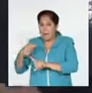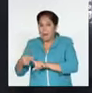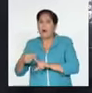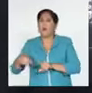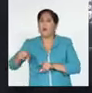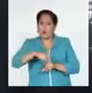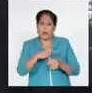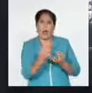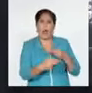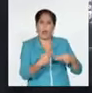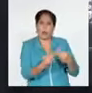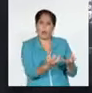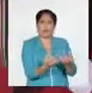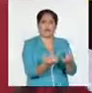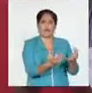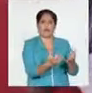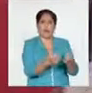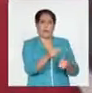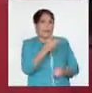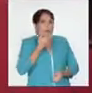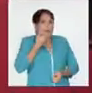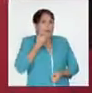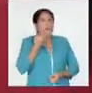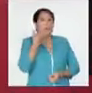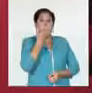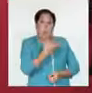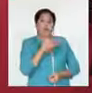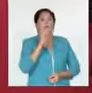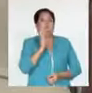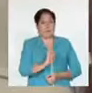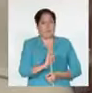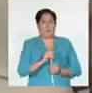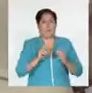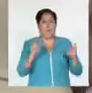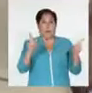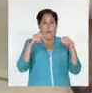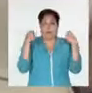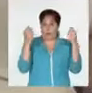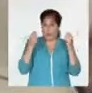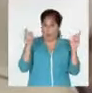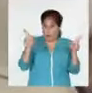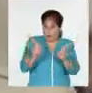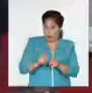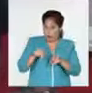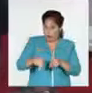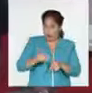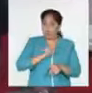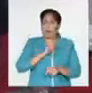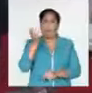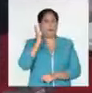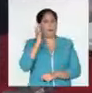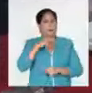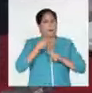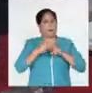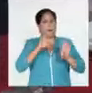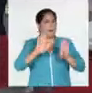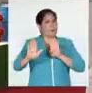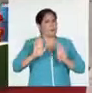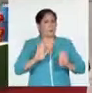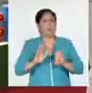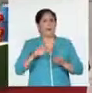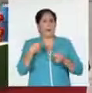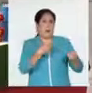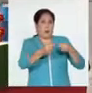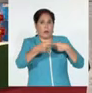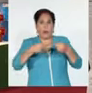generalizar en todo y cada una de las instalaciones el Festival Internacional Varadero gourmet incluye en su agenda conferencias exposiciones rondas de